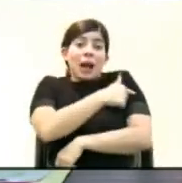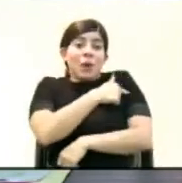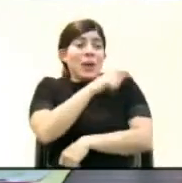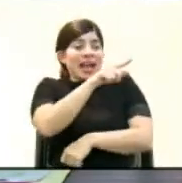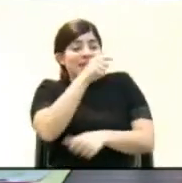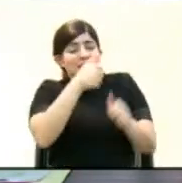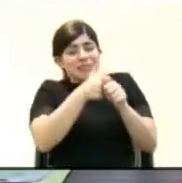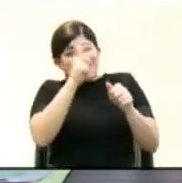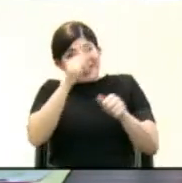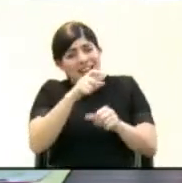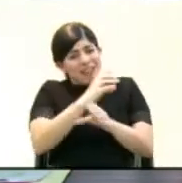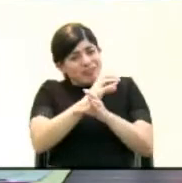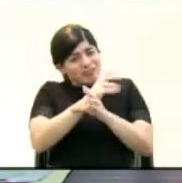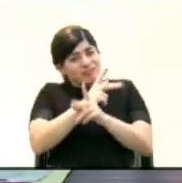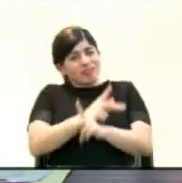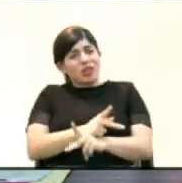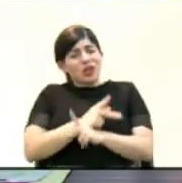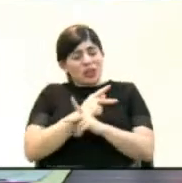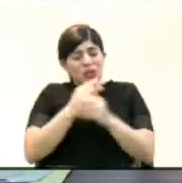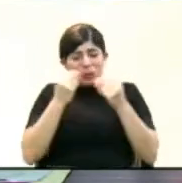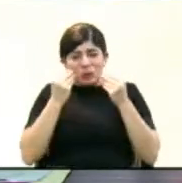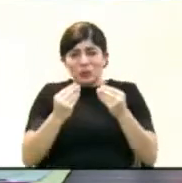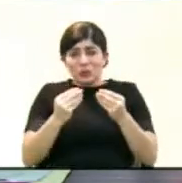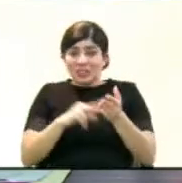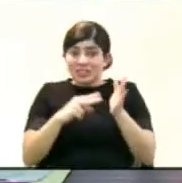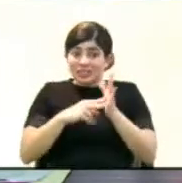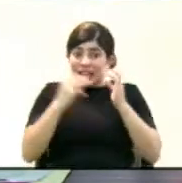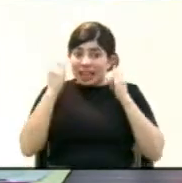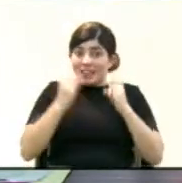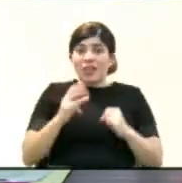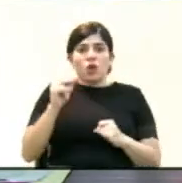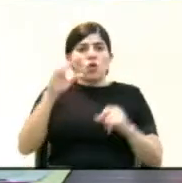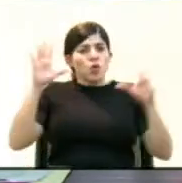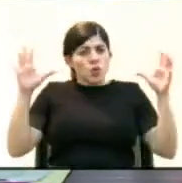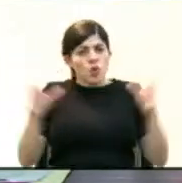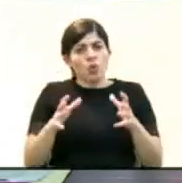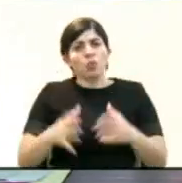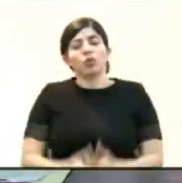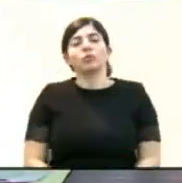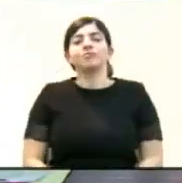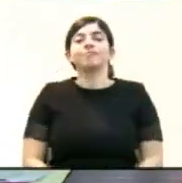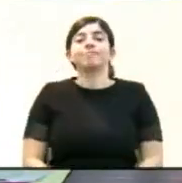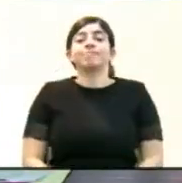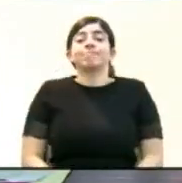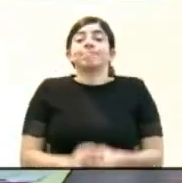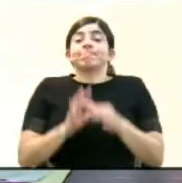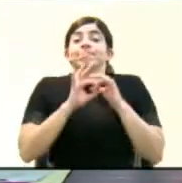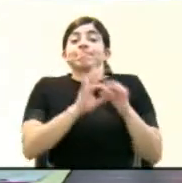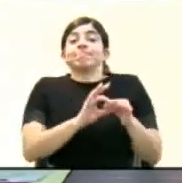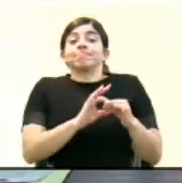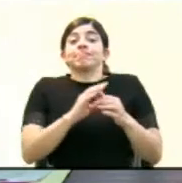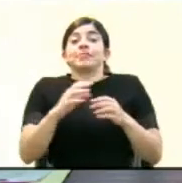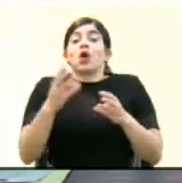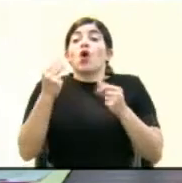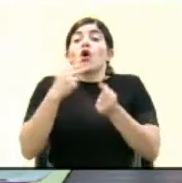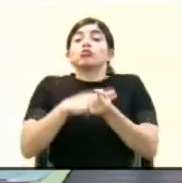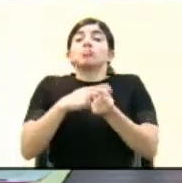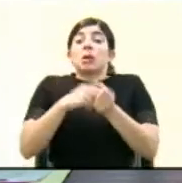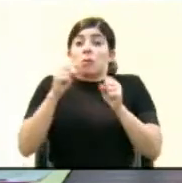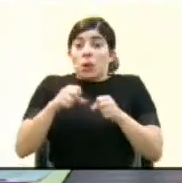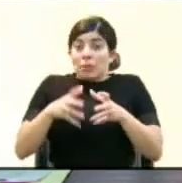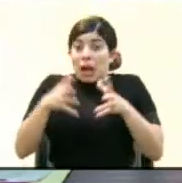extremo. De nuevo, no es una protección solo individual, sino colectiva. En cuanto a la ampliación de capacidad